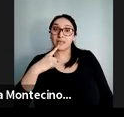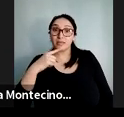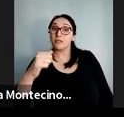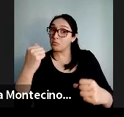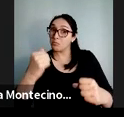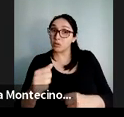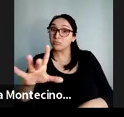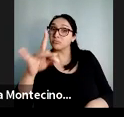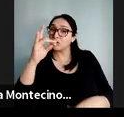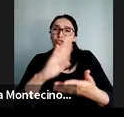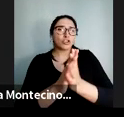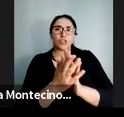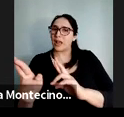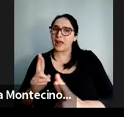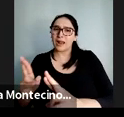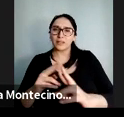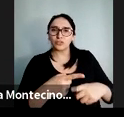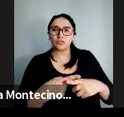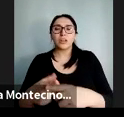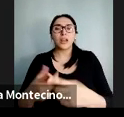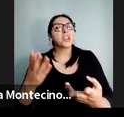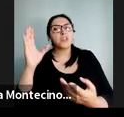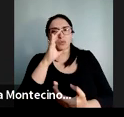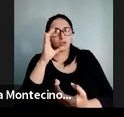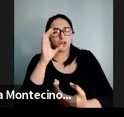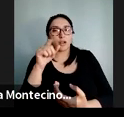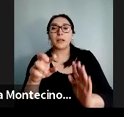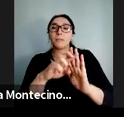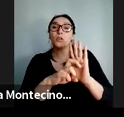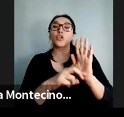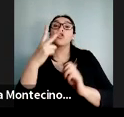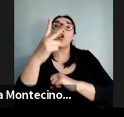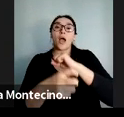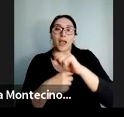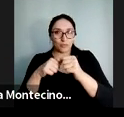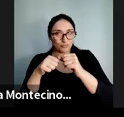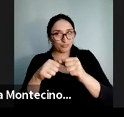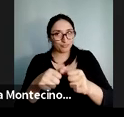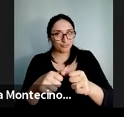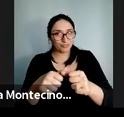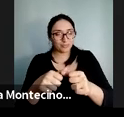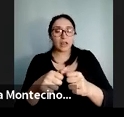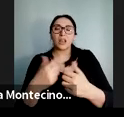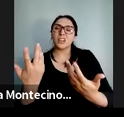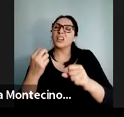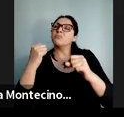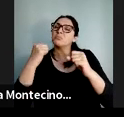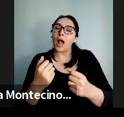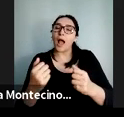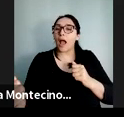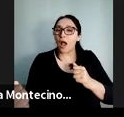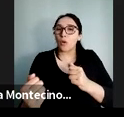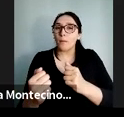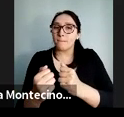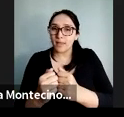Y lo que buscamos a través del proyecto Aurora, que es un proyecto a 2 años, es poder acompañar a las